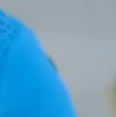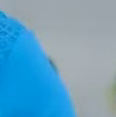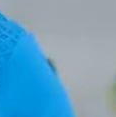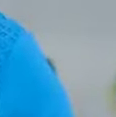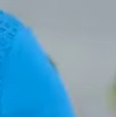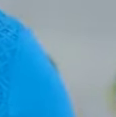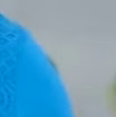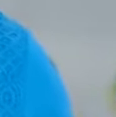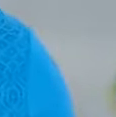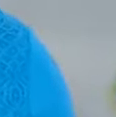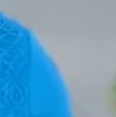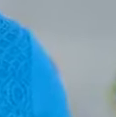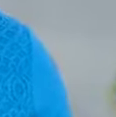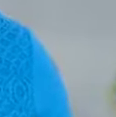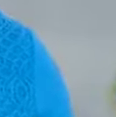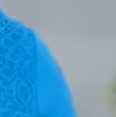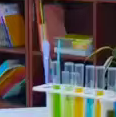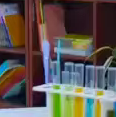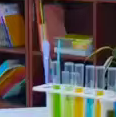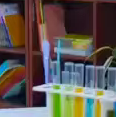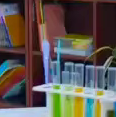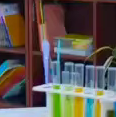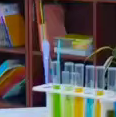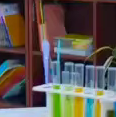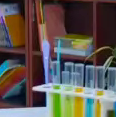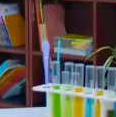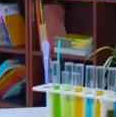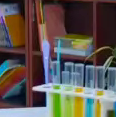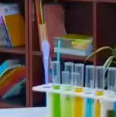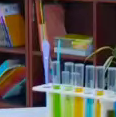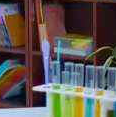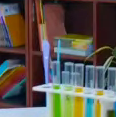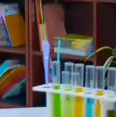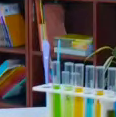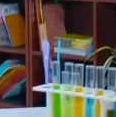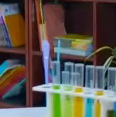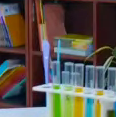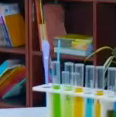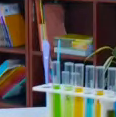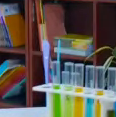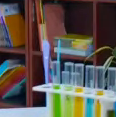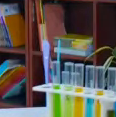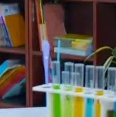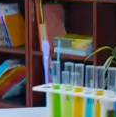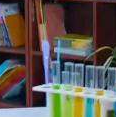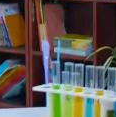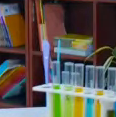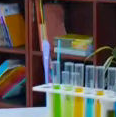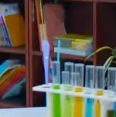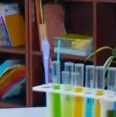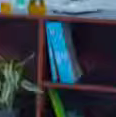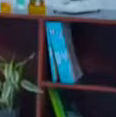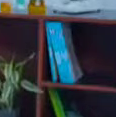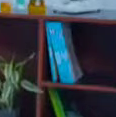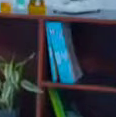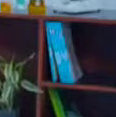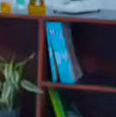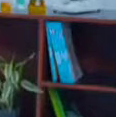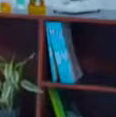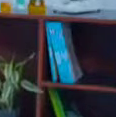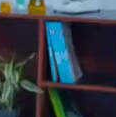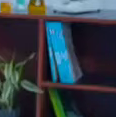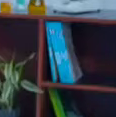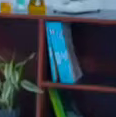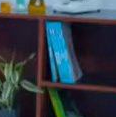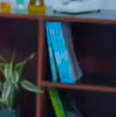semana anterior estudiaron las dispersiones y entre ellas discutieron acerca de las disoluciones. Estas